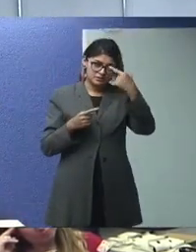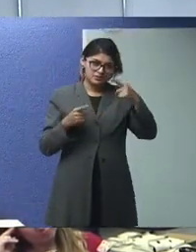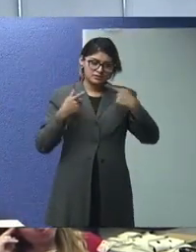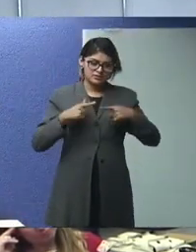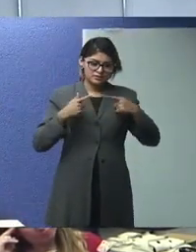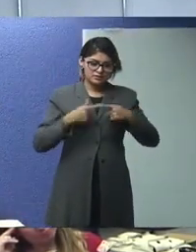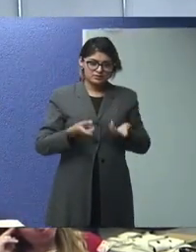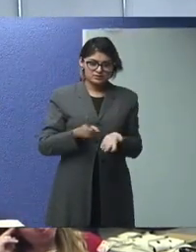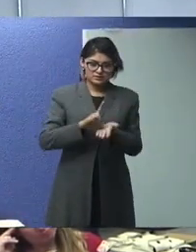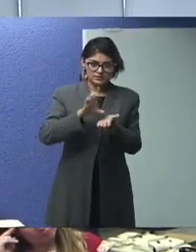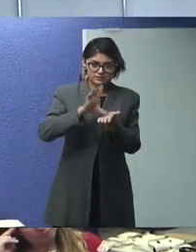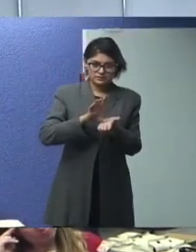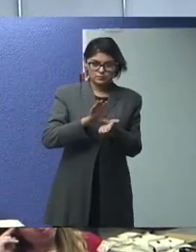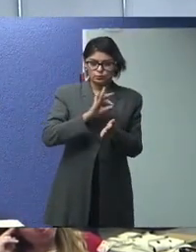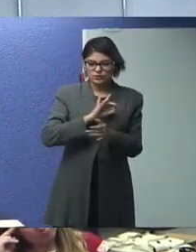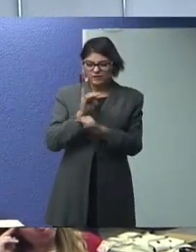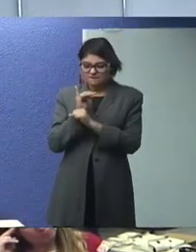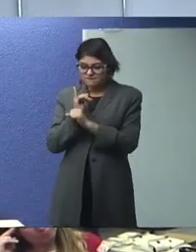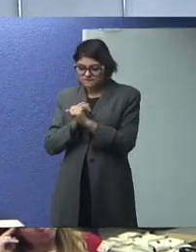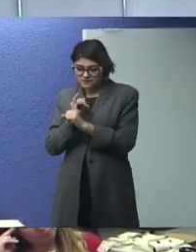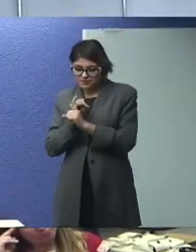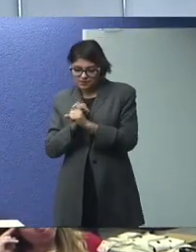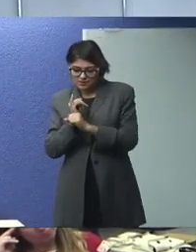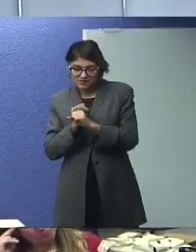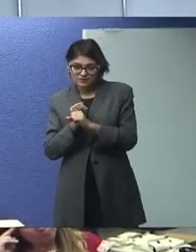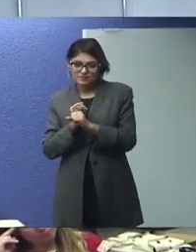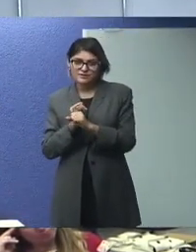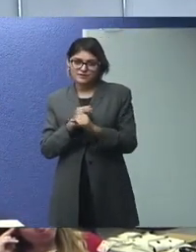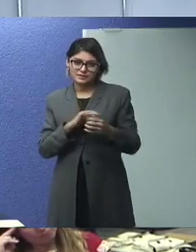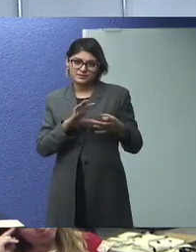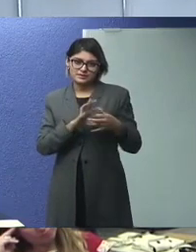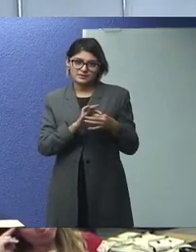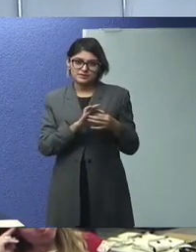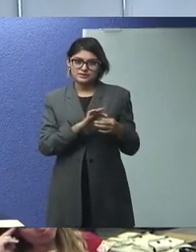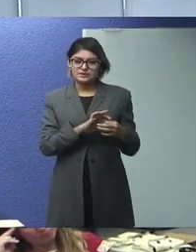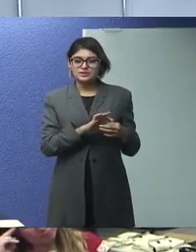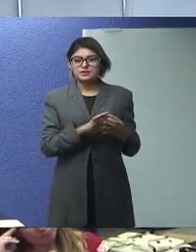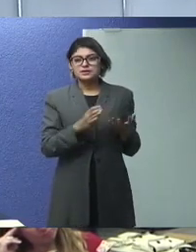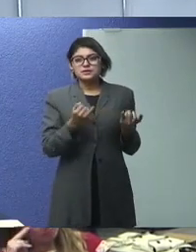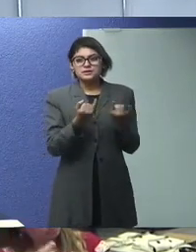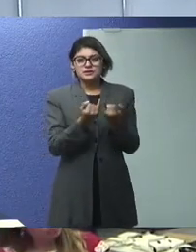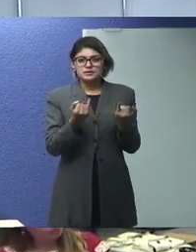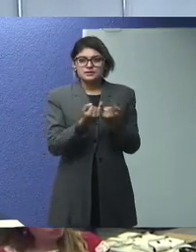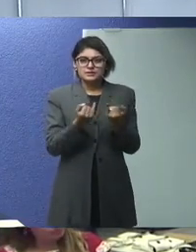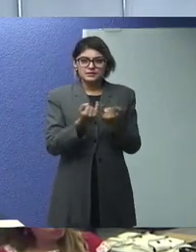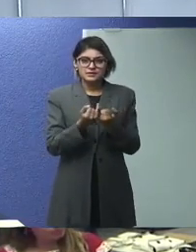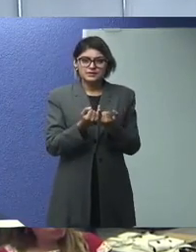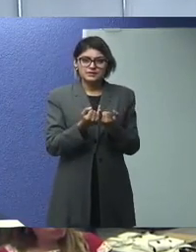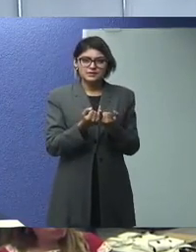desarrollar investigaciones sobre el tema y pasar